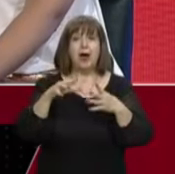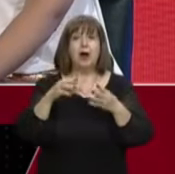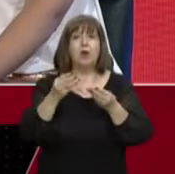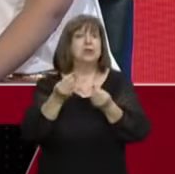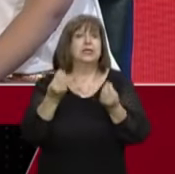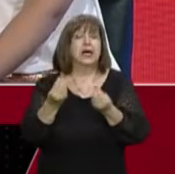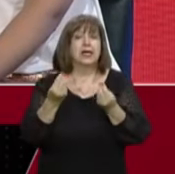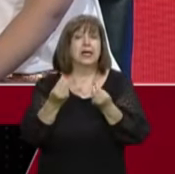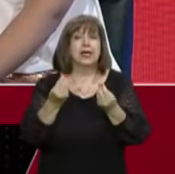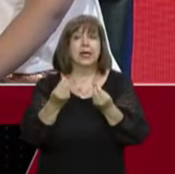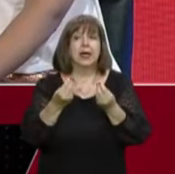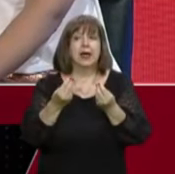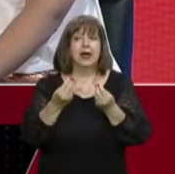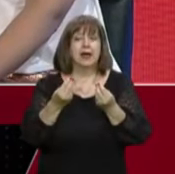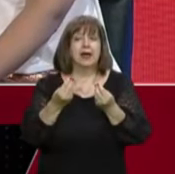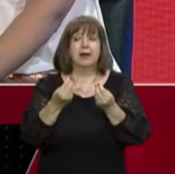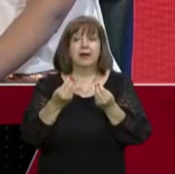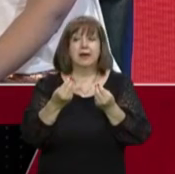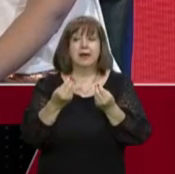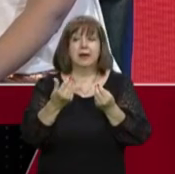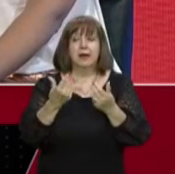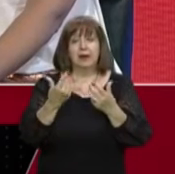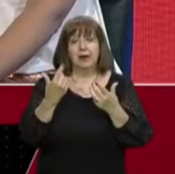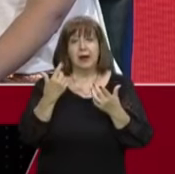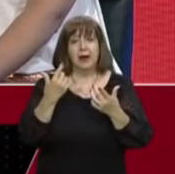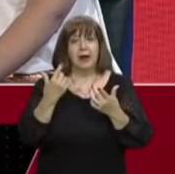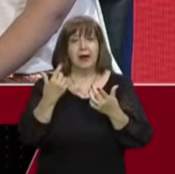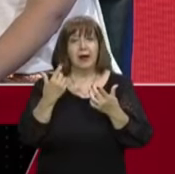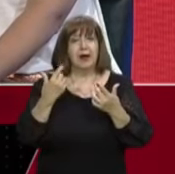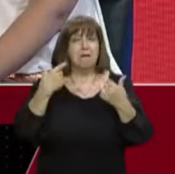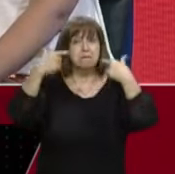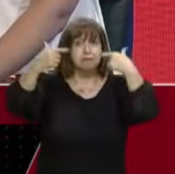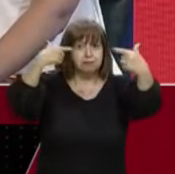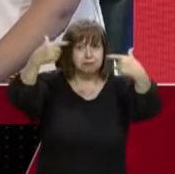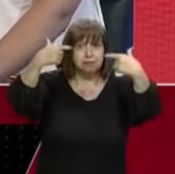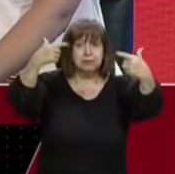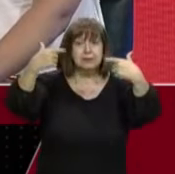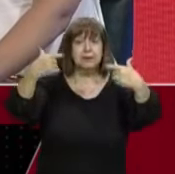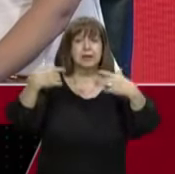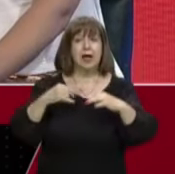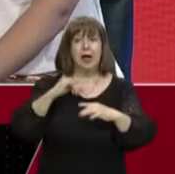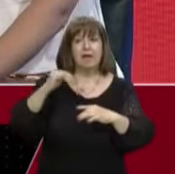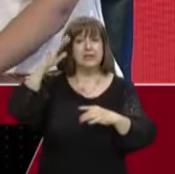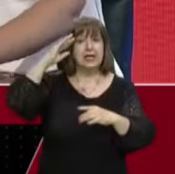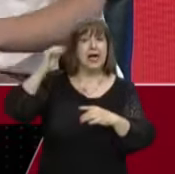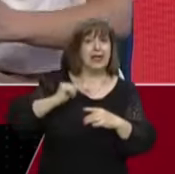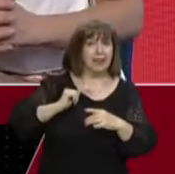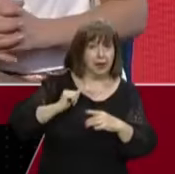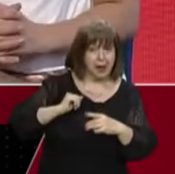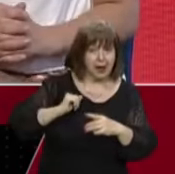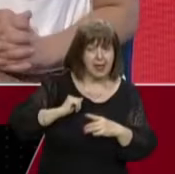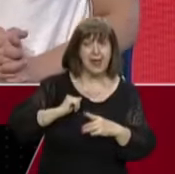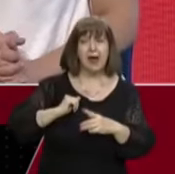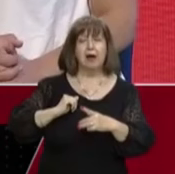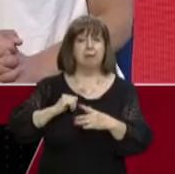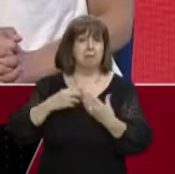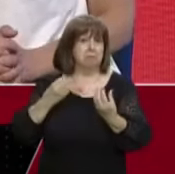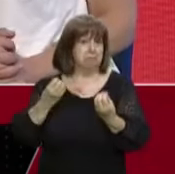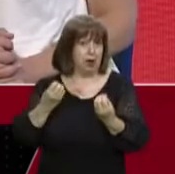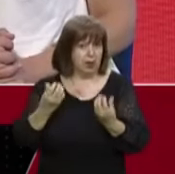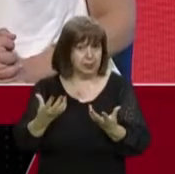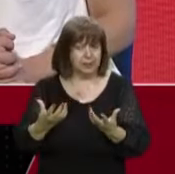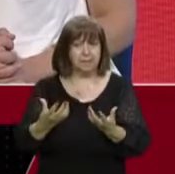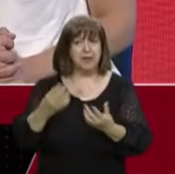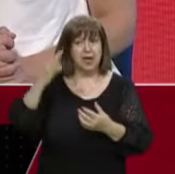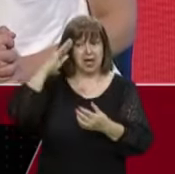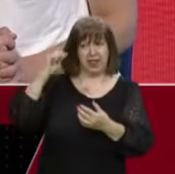para descubrir este tipo de delitos, se dio aviso a Gendarmería y en ese momento nos llamó poderosamente la atención. ¿Por